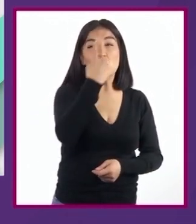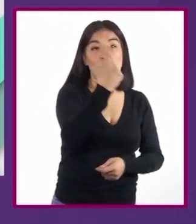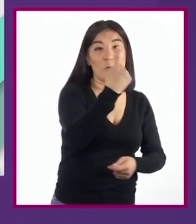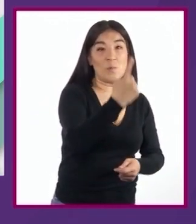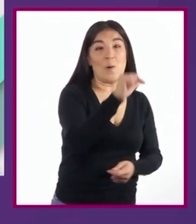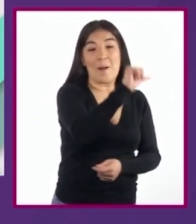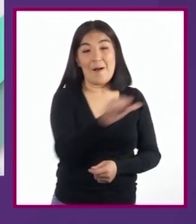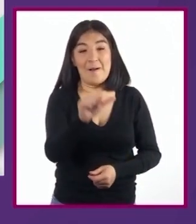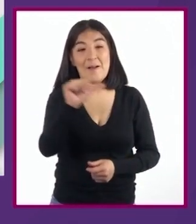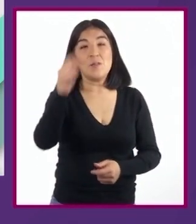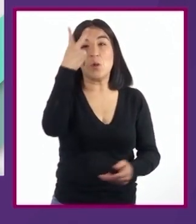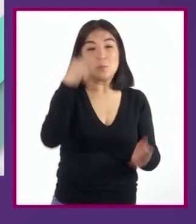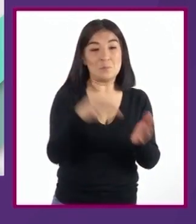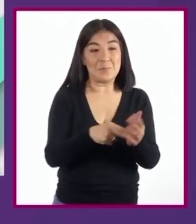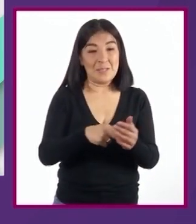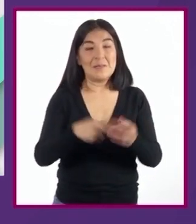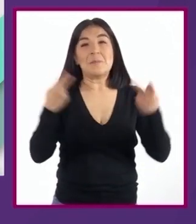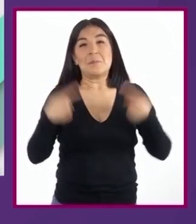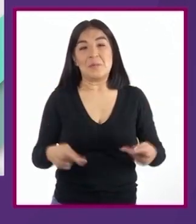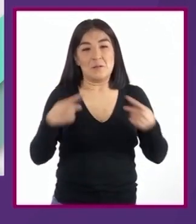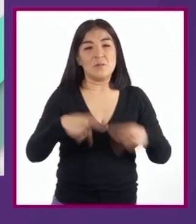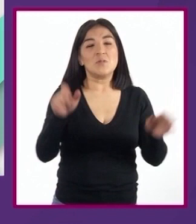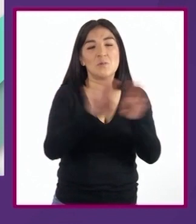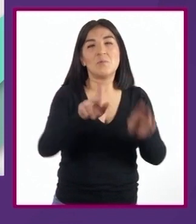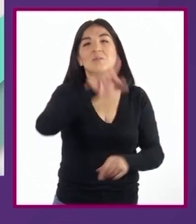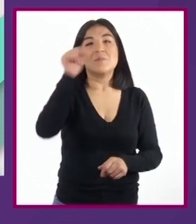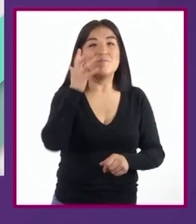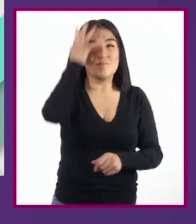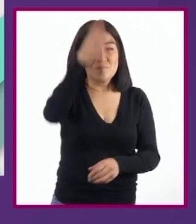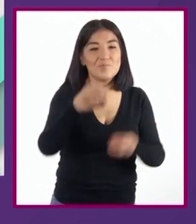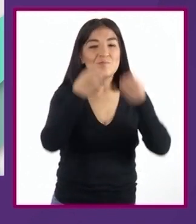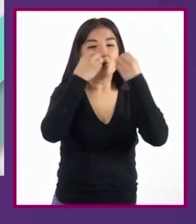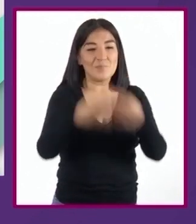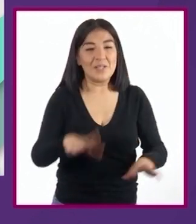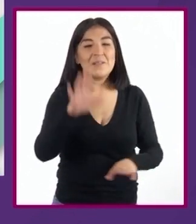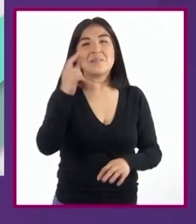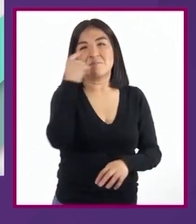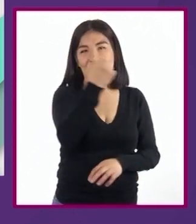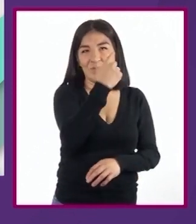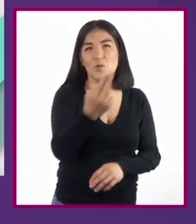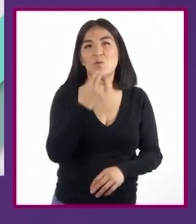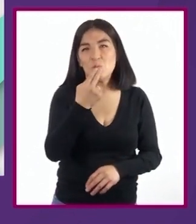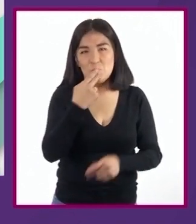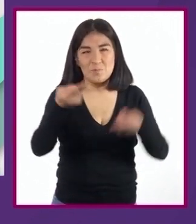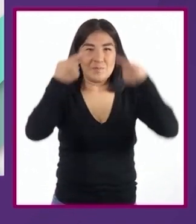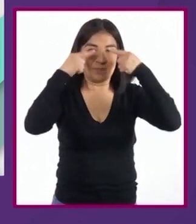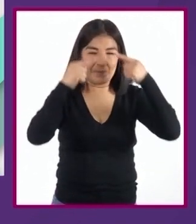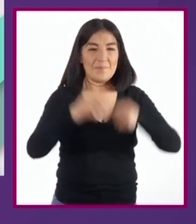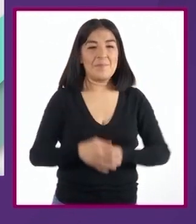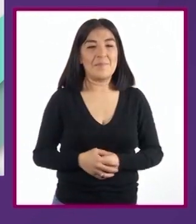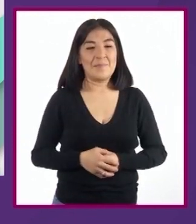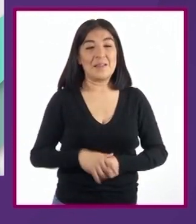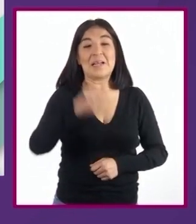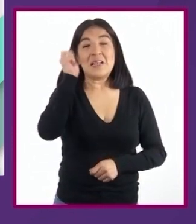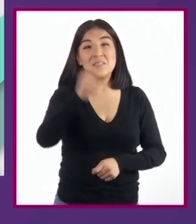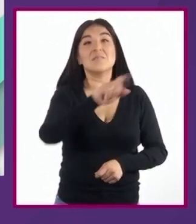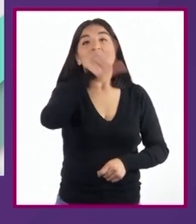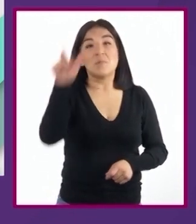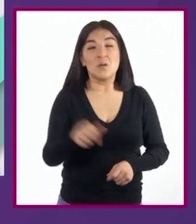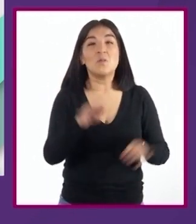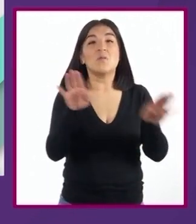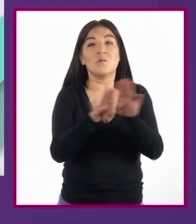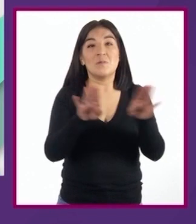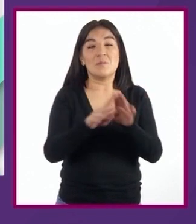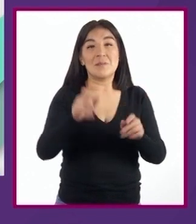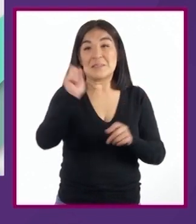de que experimenten pérdida de la visión como consecuencia de su uso. Por otro lado, el riesgo de que ocurra una importante pérdida de la